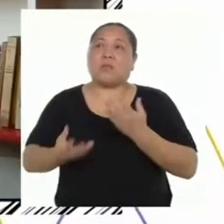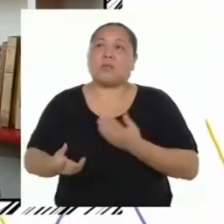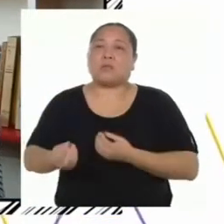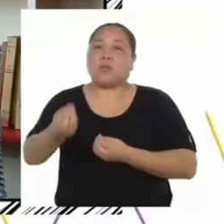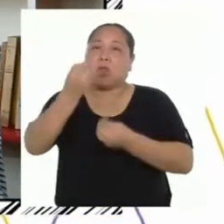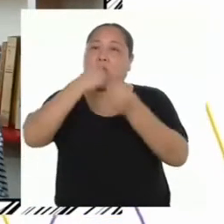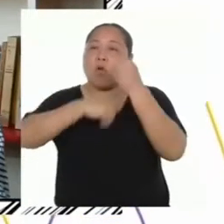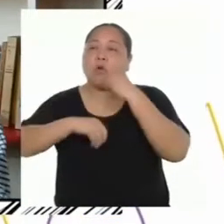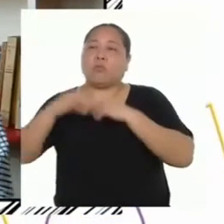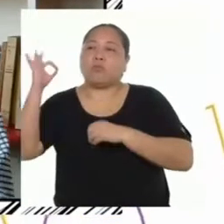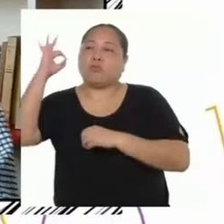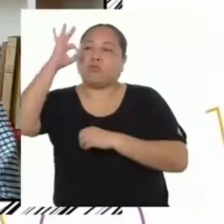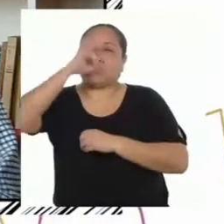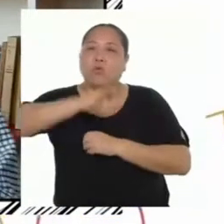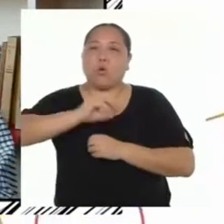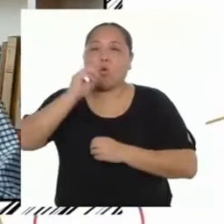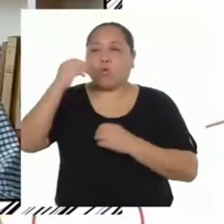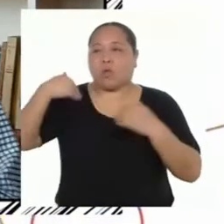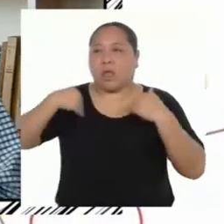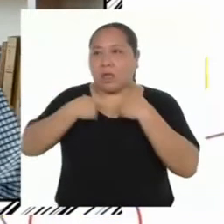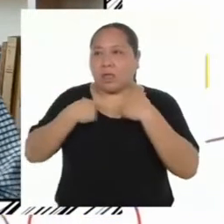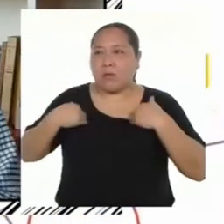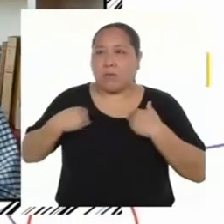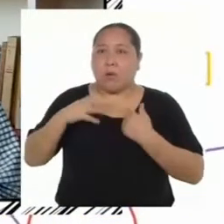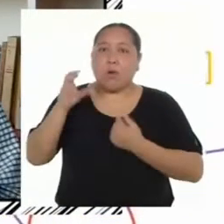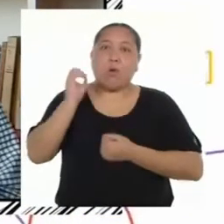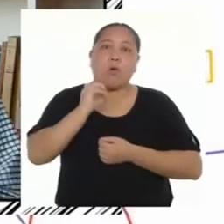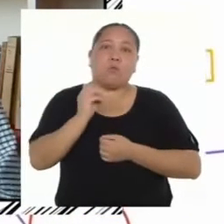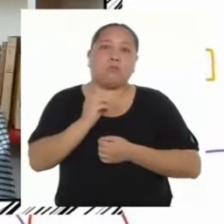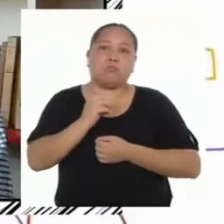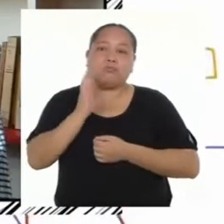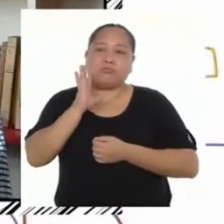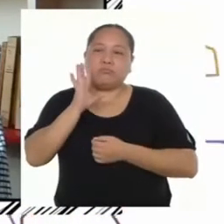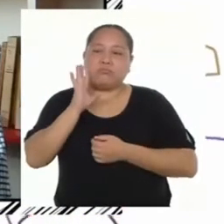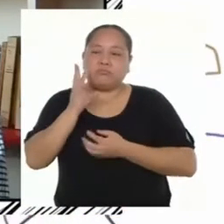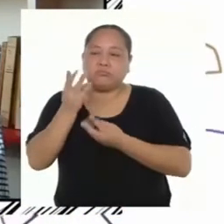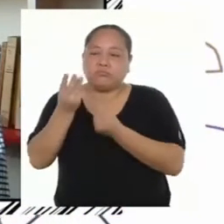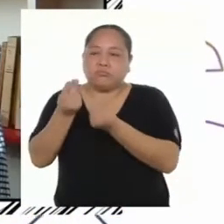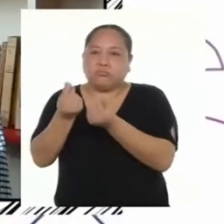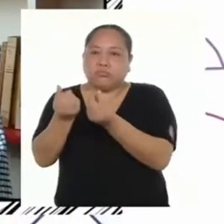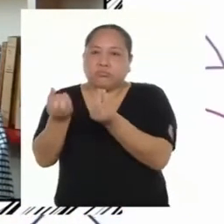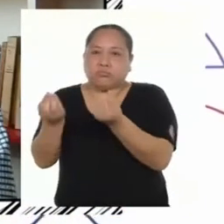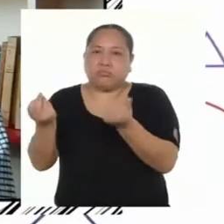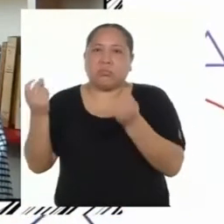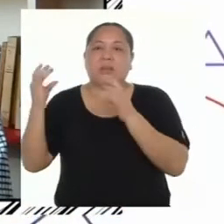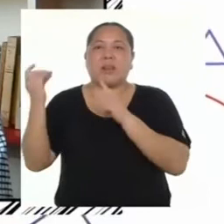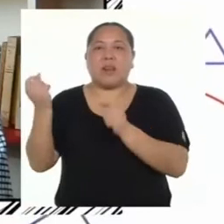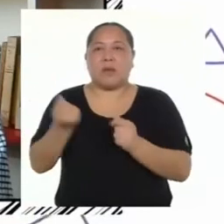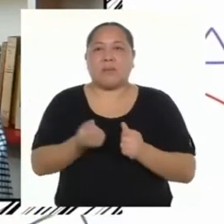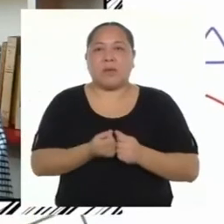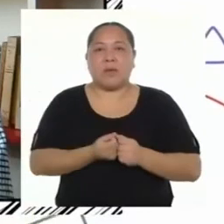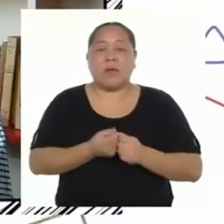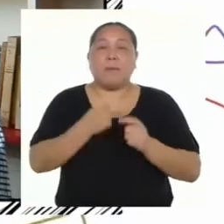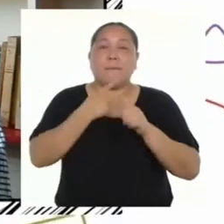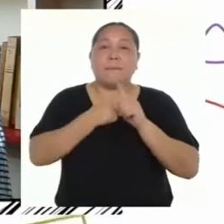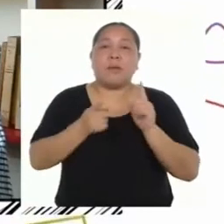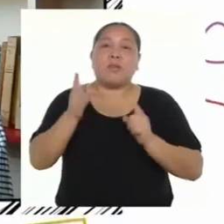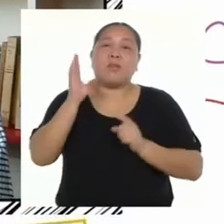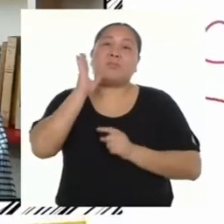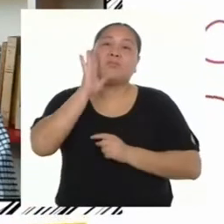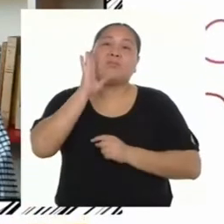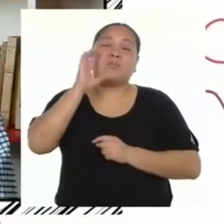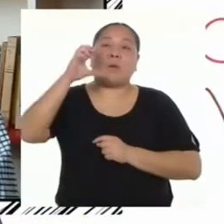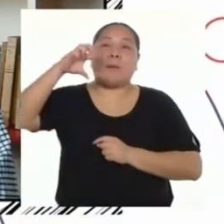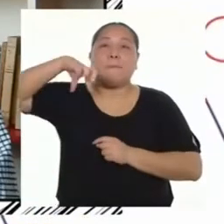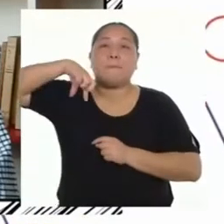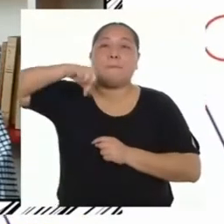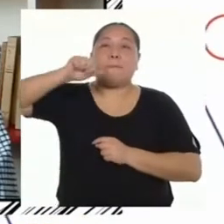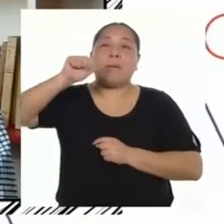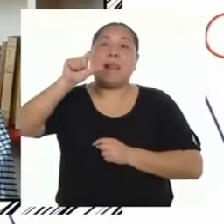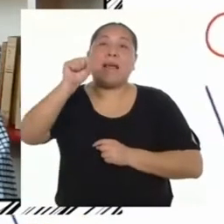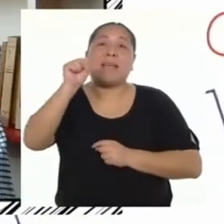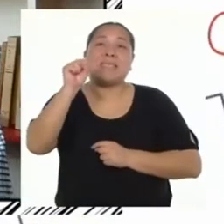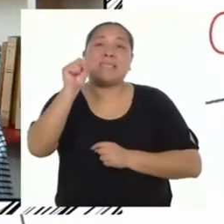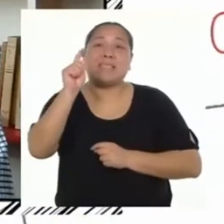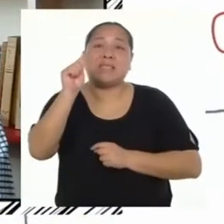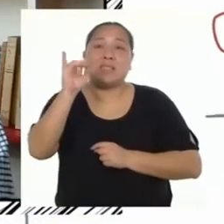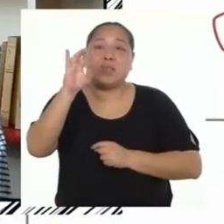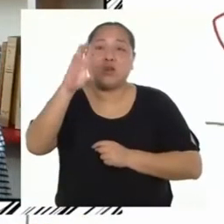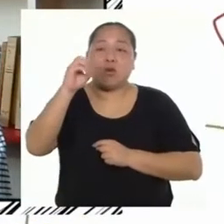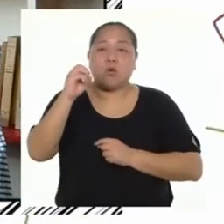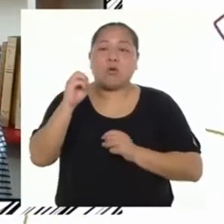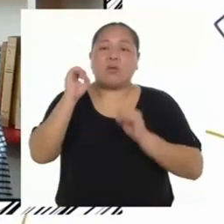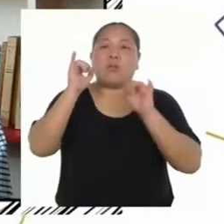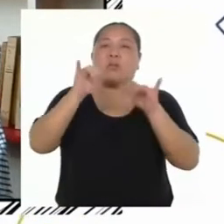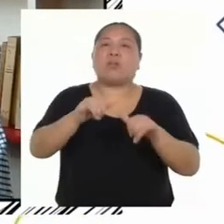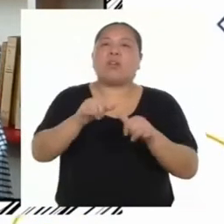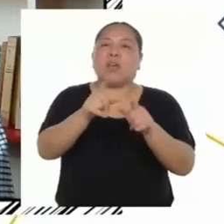algún insecto o algún animal, o incluso se puede descomponer de manera muy rápida. En cambio, si tiramos plásticos, estos pueden terminar en